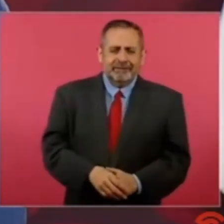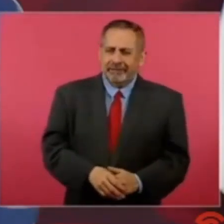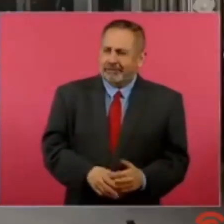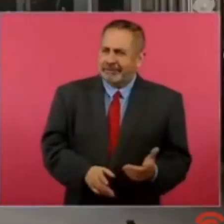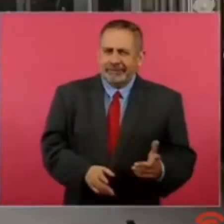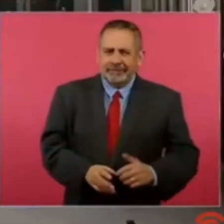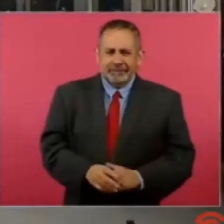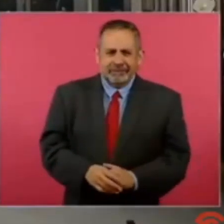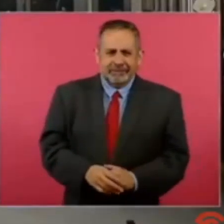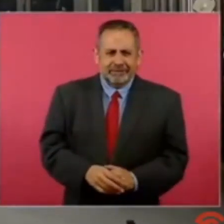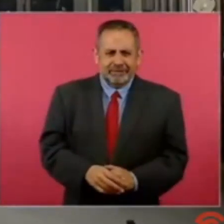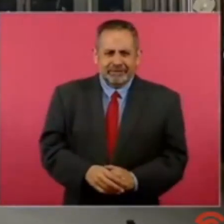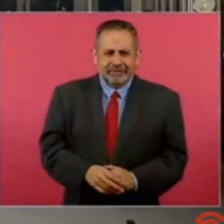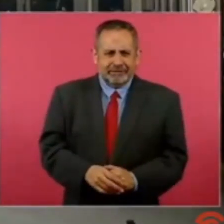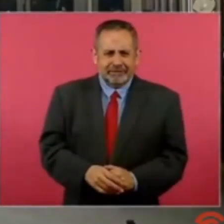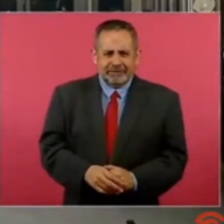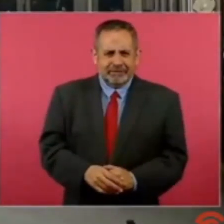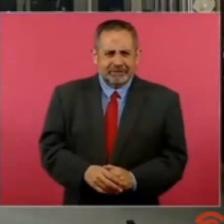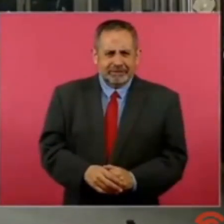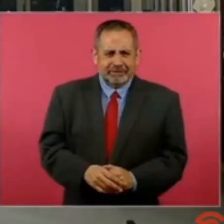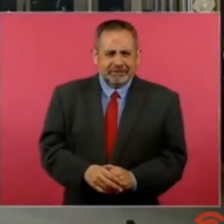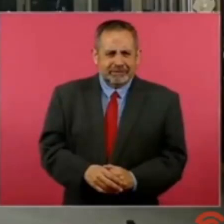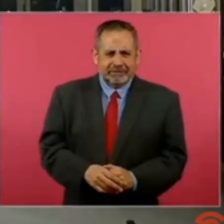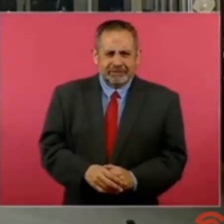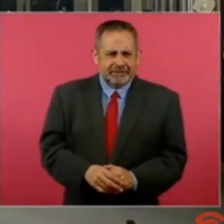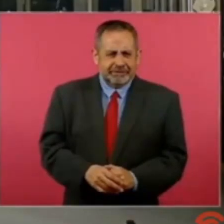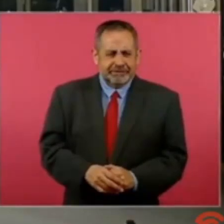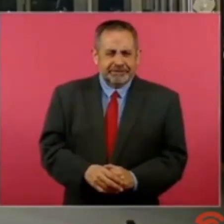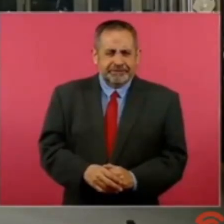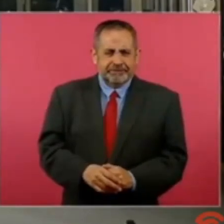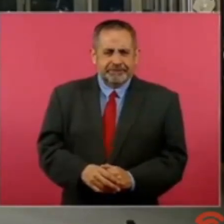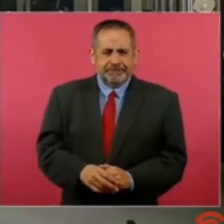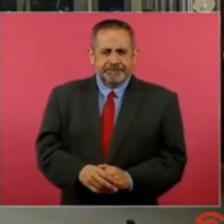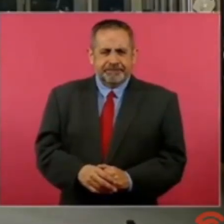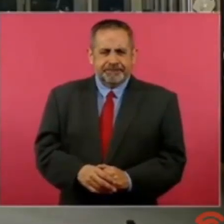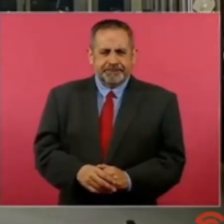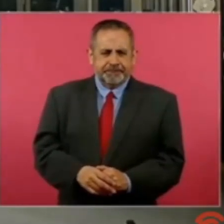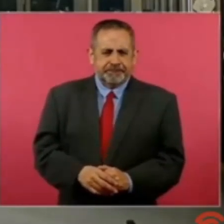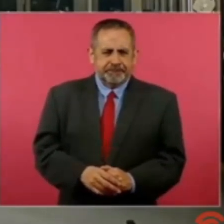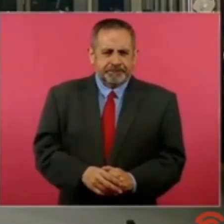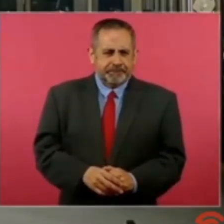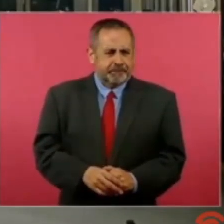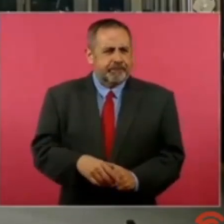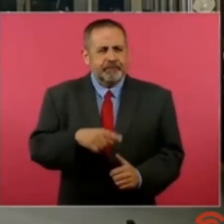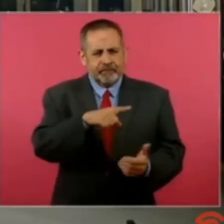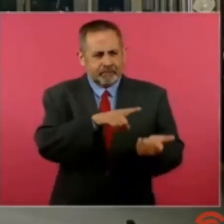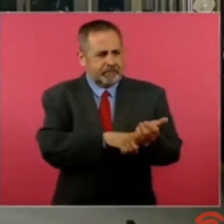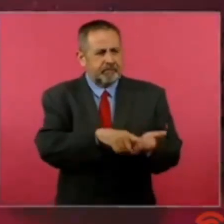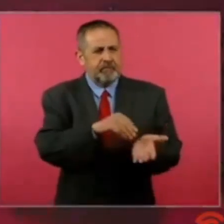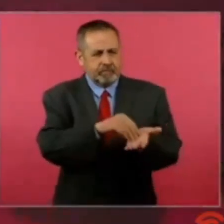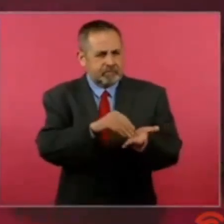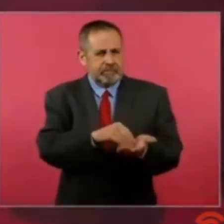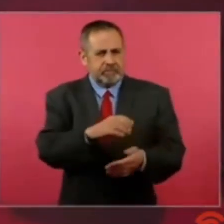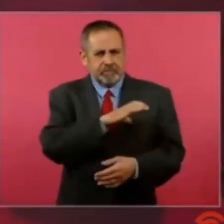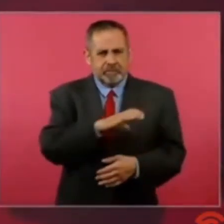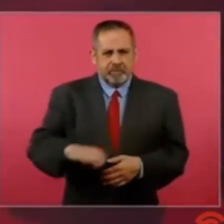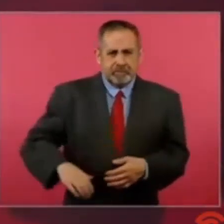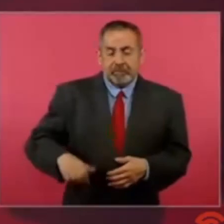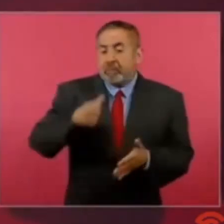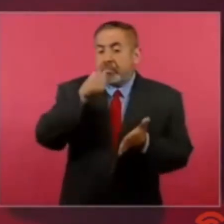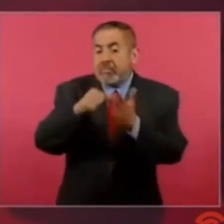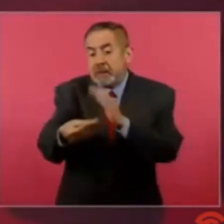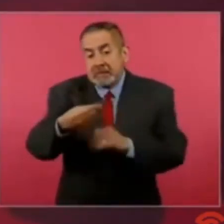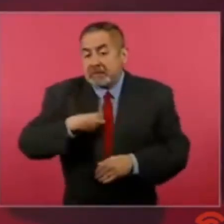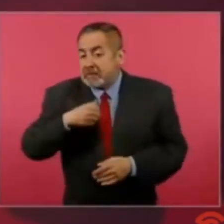Como es la candidata, todavía lo puedo decir porque no nos han